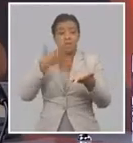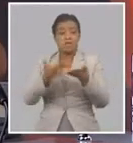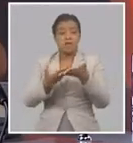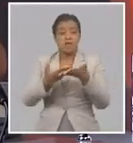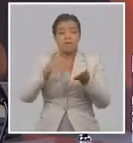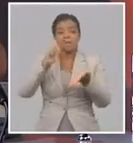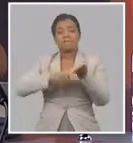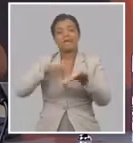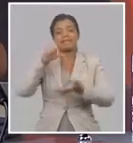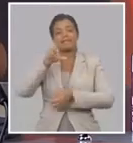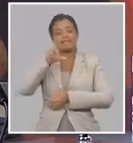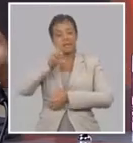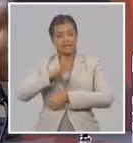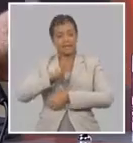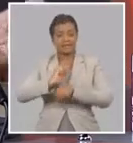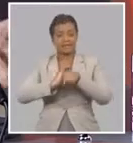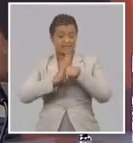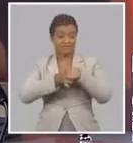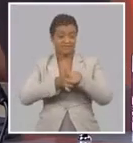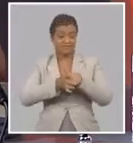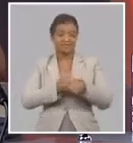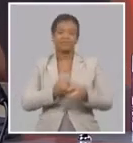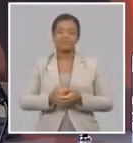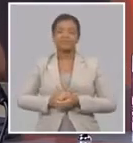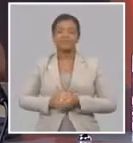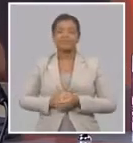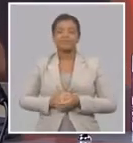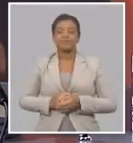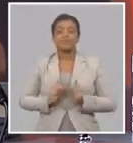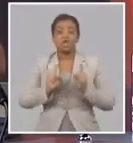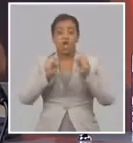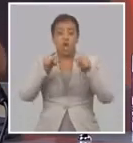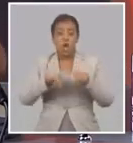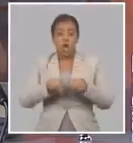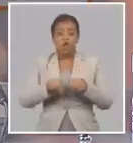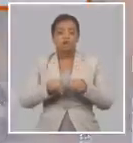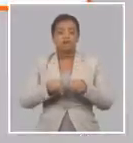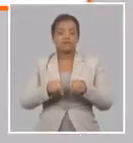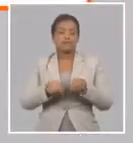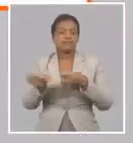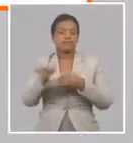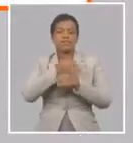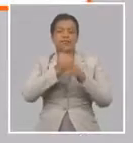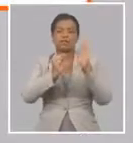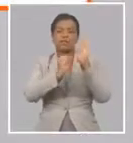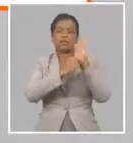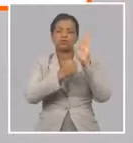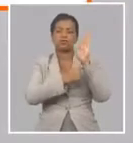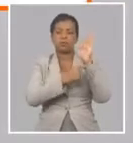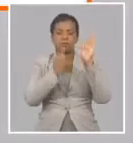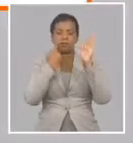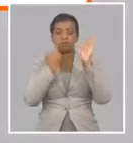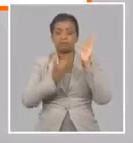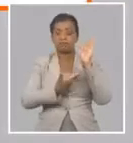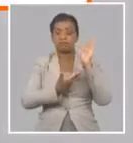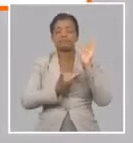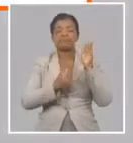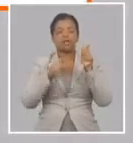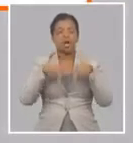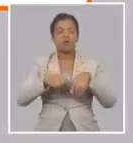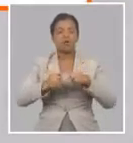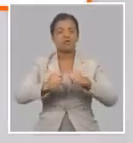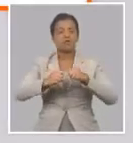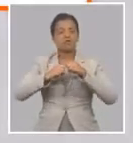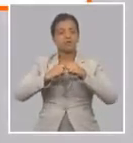puntos de entrada las tres líneas de vigilancia hoy contemplan una serie de pasos que todos se han reforzado desde el punto de